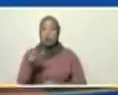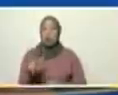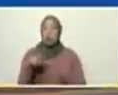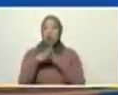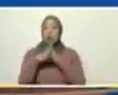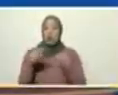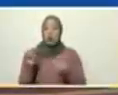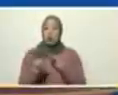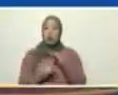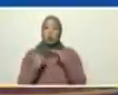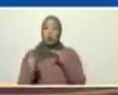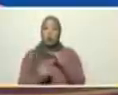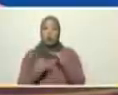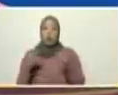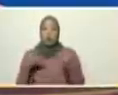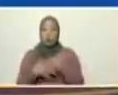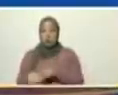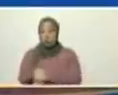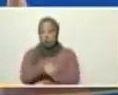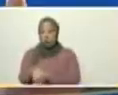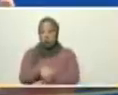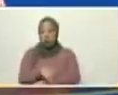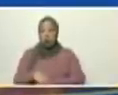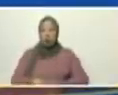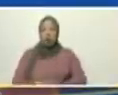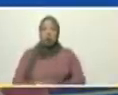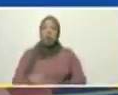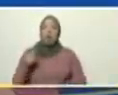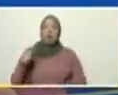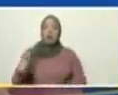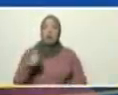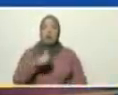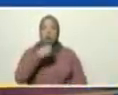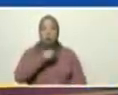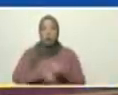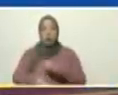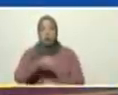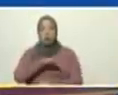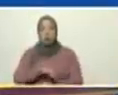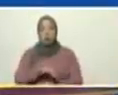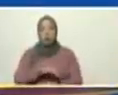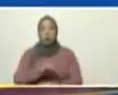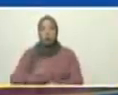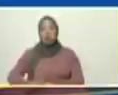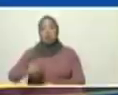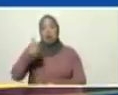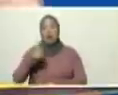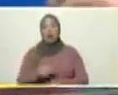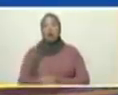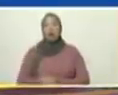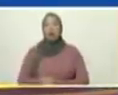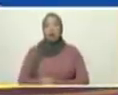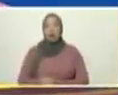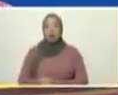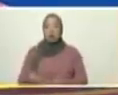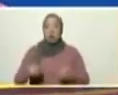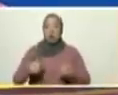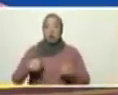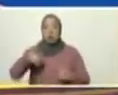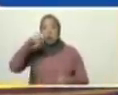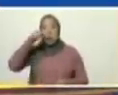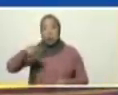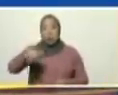las instituciones y está lejos de la calle, ¿no? Y cada día se sobreinstitucionaliza más y ya está lejos del pueblo al que